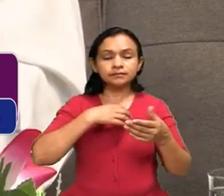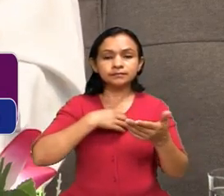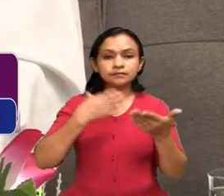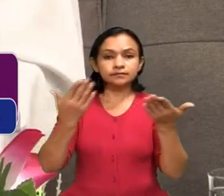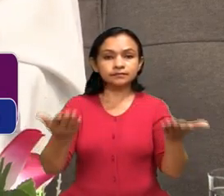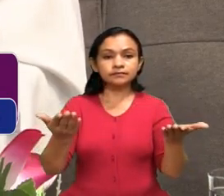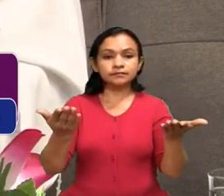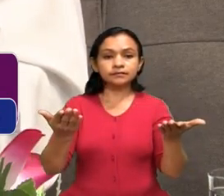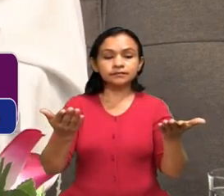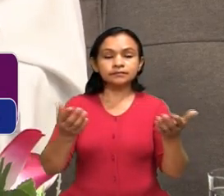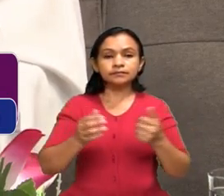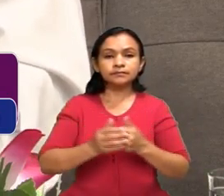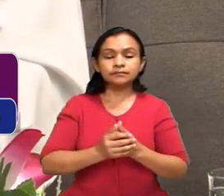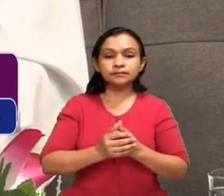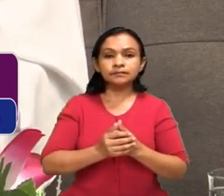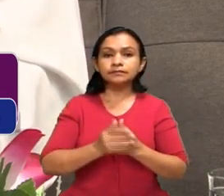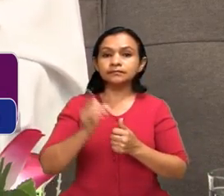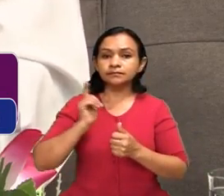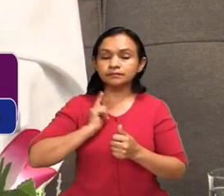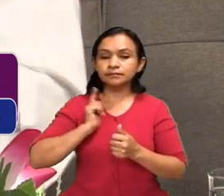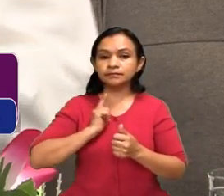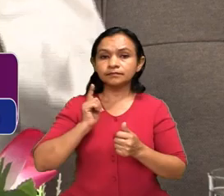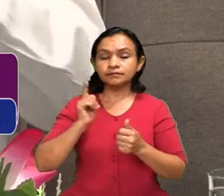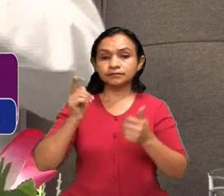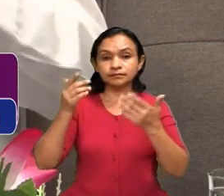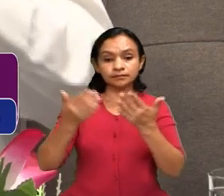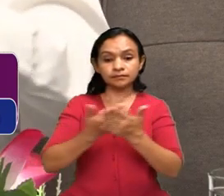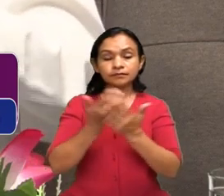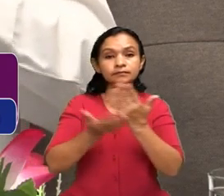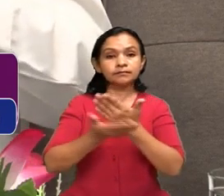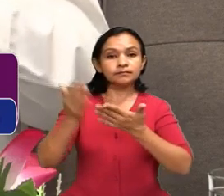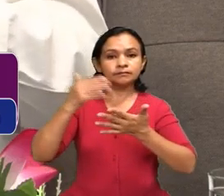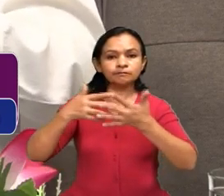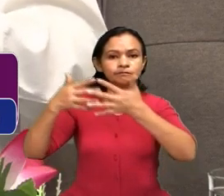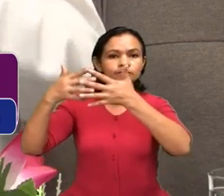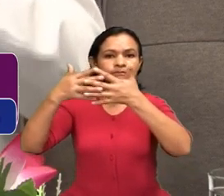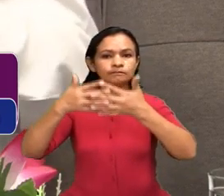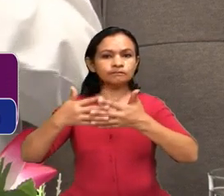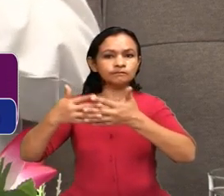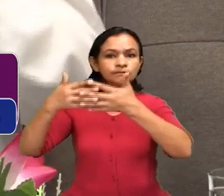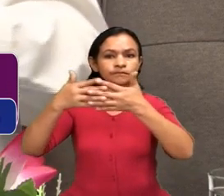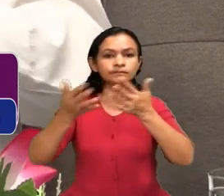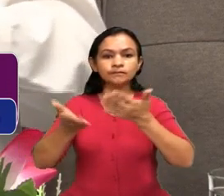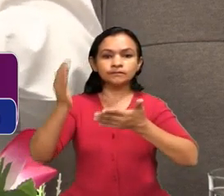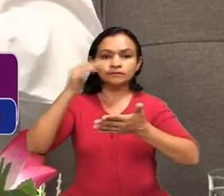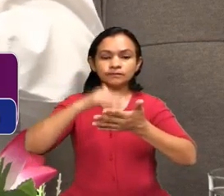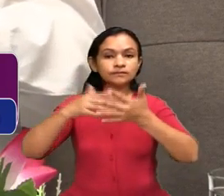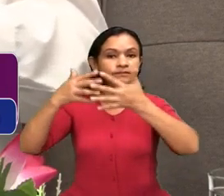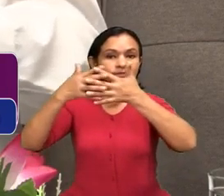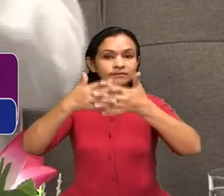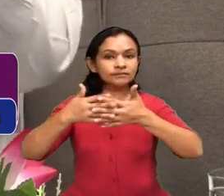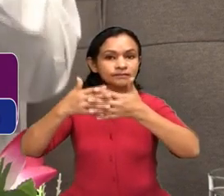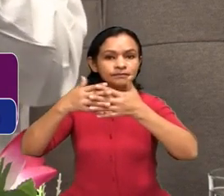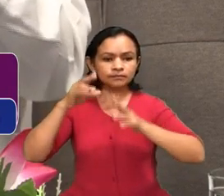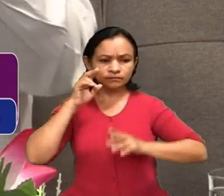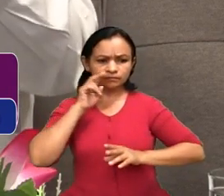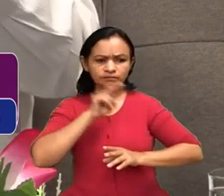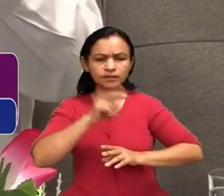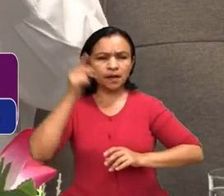que llevó al imperio nuevamente, al imperio norteamericano, a